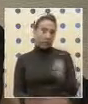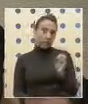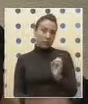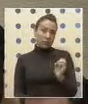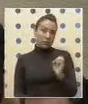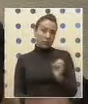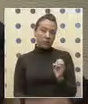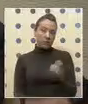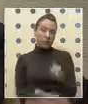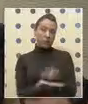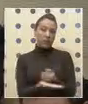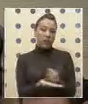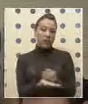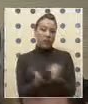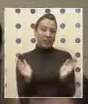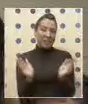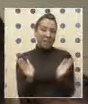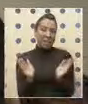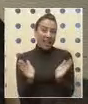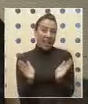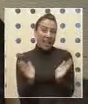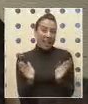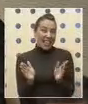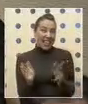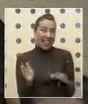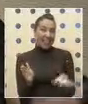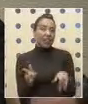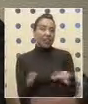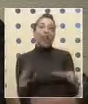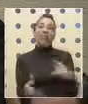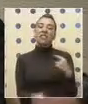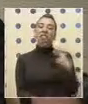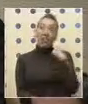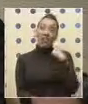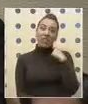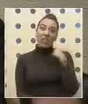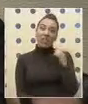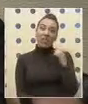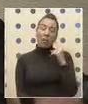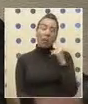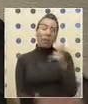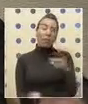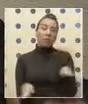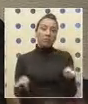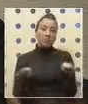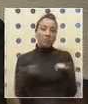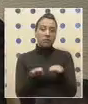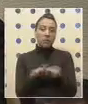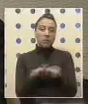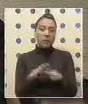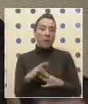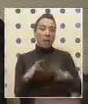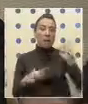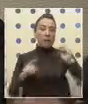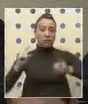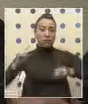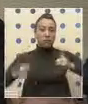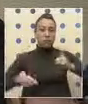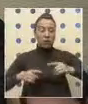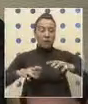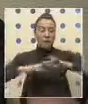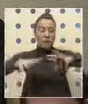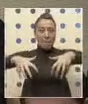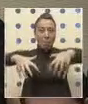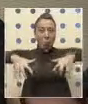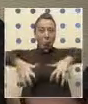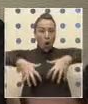obviamente, serán las farmacias pequeñas de barrio las más afectadas, porque hay una hegemonía y una dominancia casi